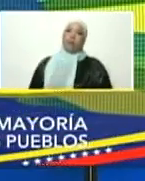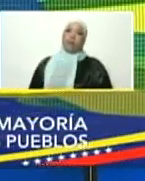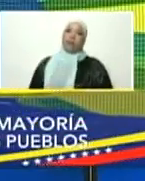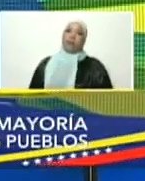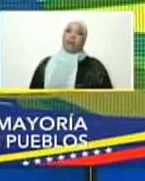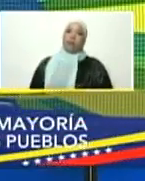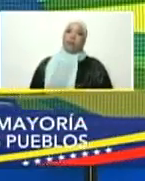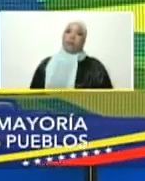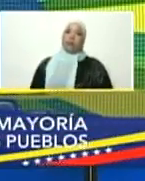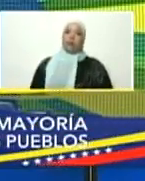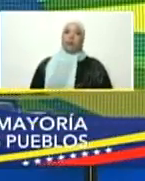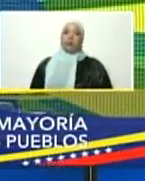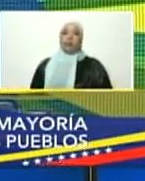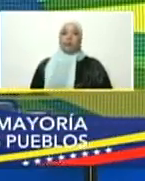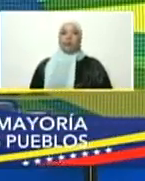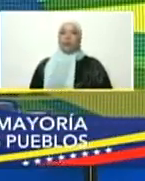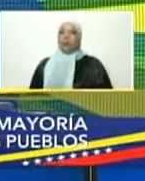santiguó